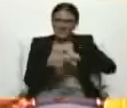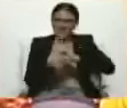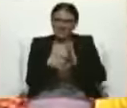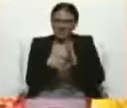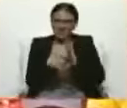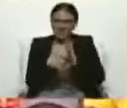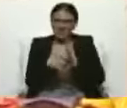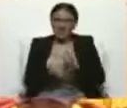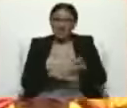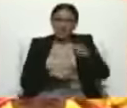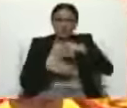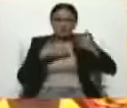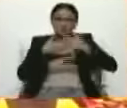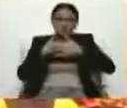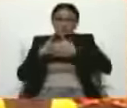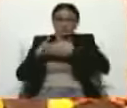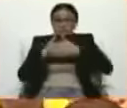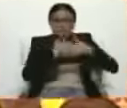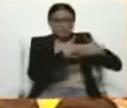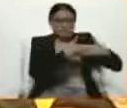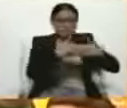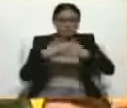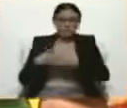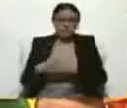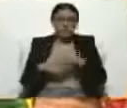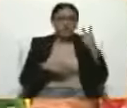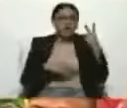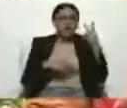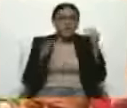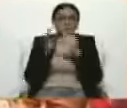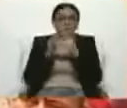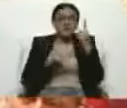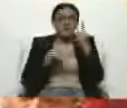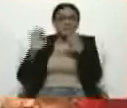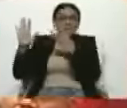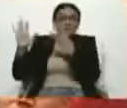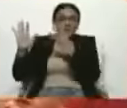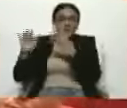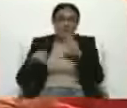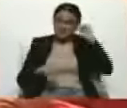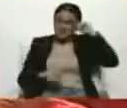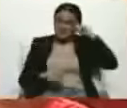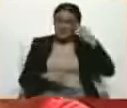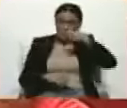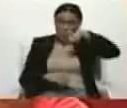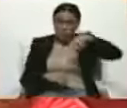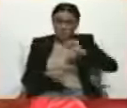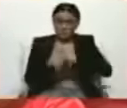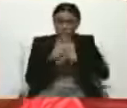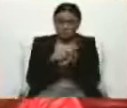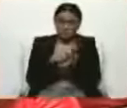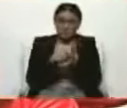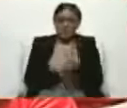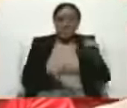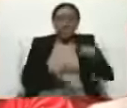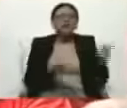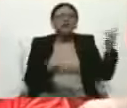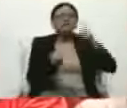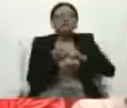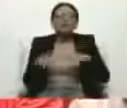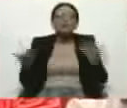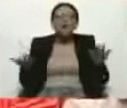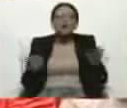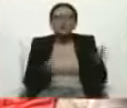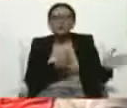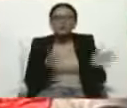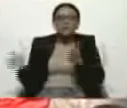pandemia, finales de 2019, comenzó eso en el mundo, ¿verdad? Aquí llegó en marzo